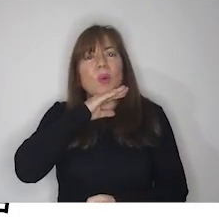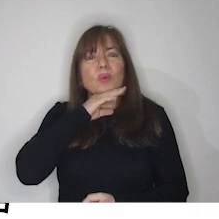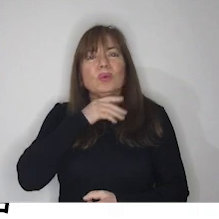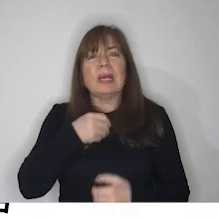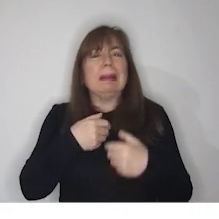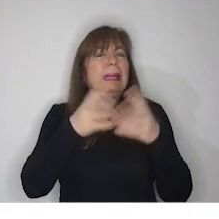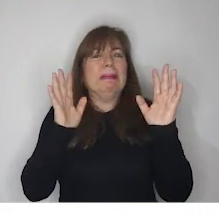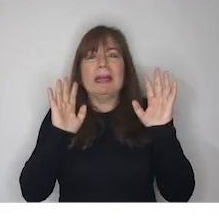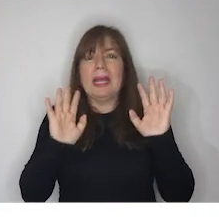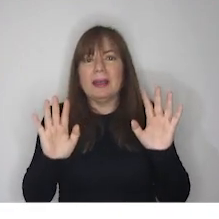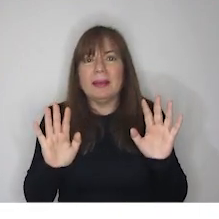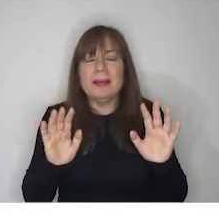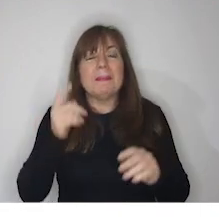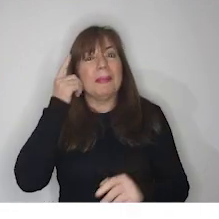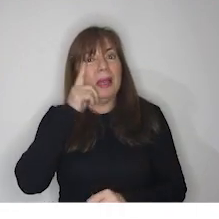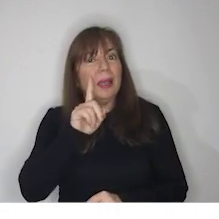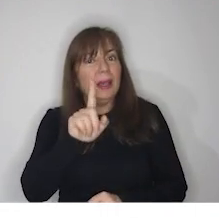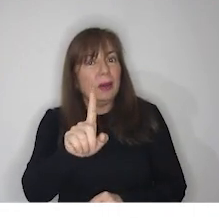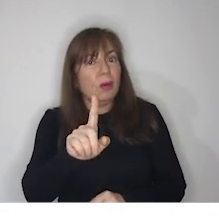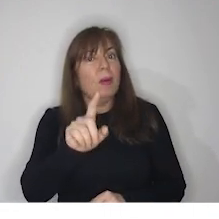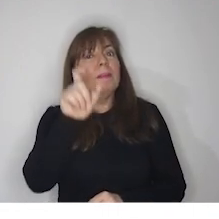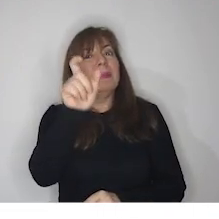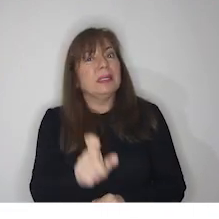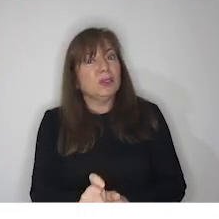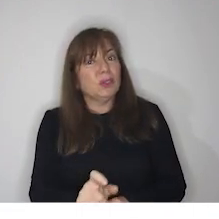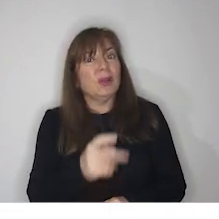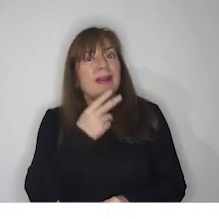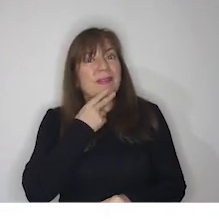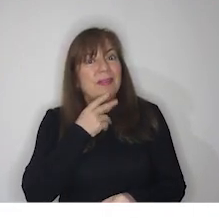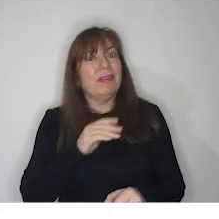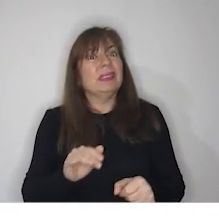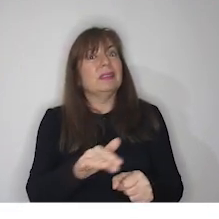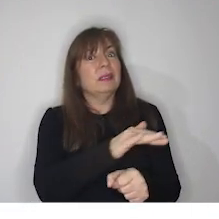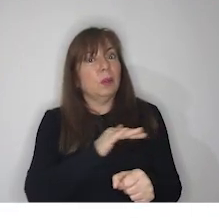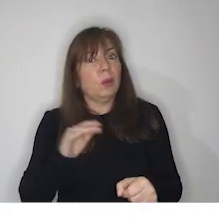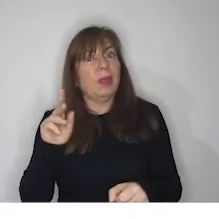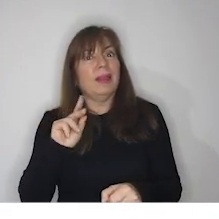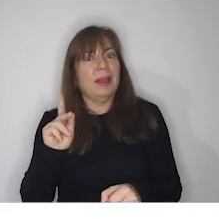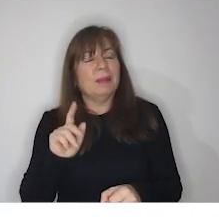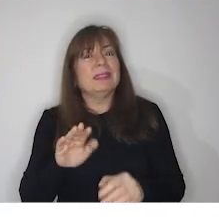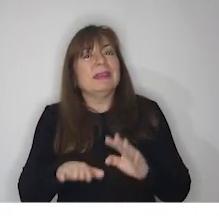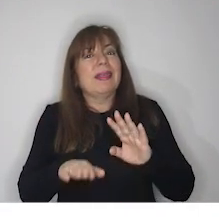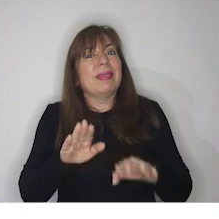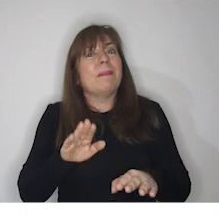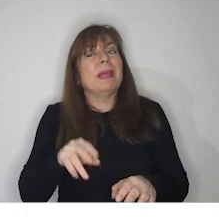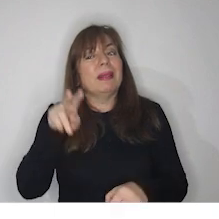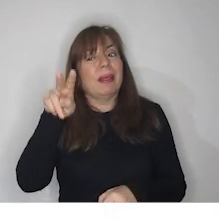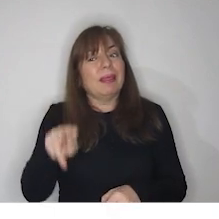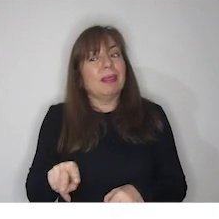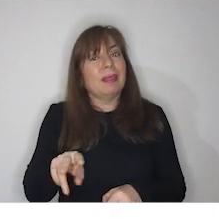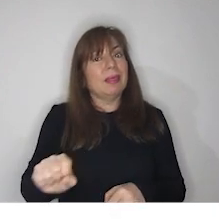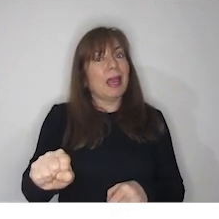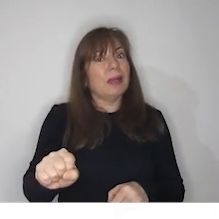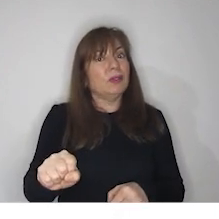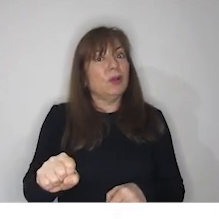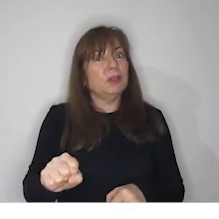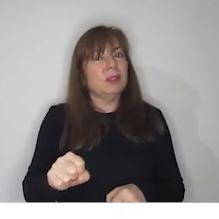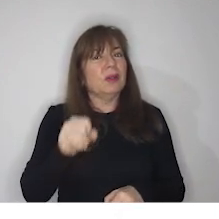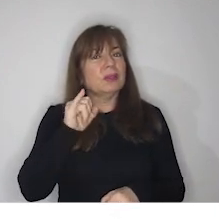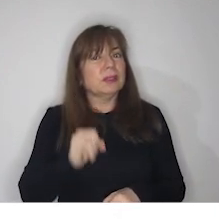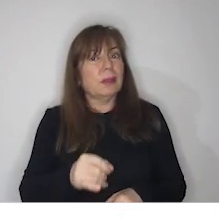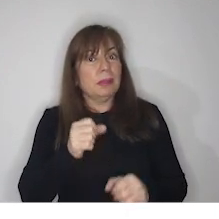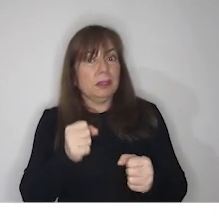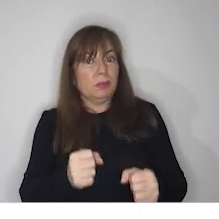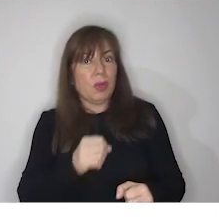público y pueden ser usados a libre elección. Sin embargo, para las personas que viven con discapacidad, dependiendo de su